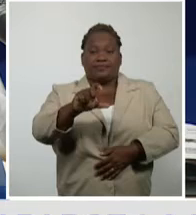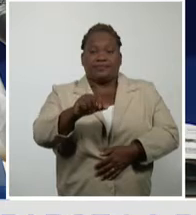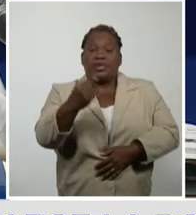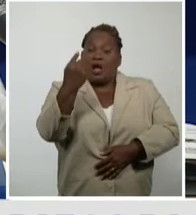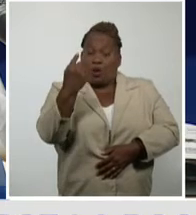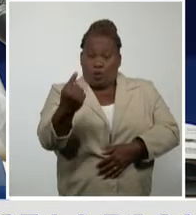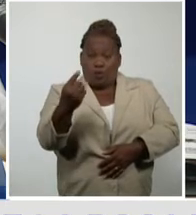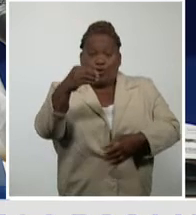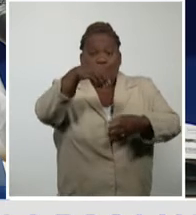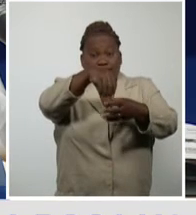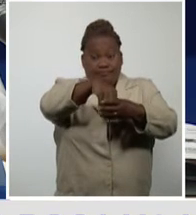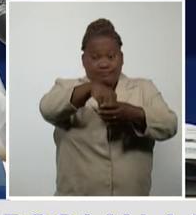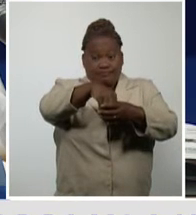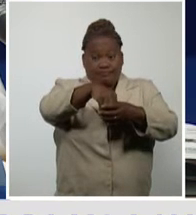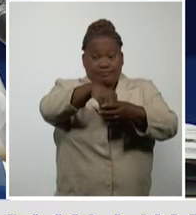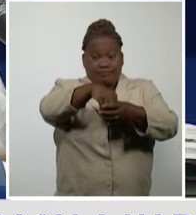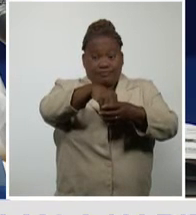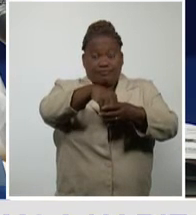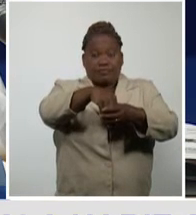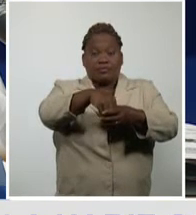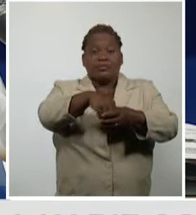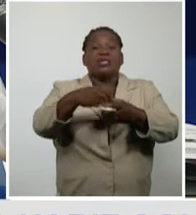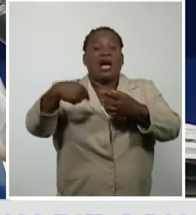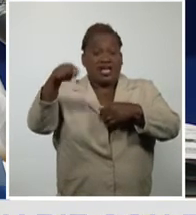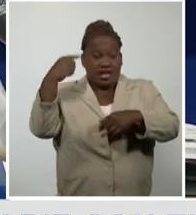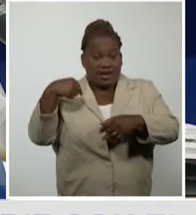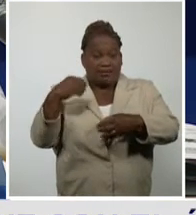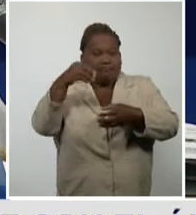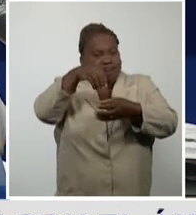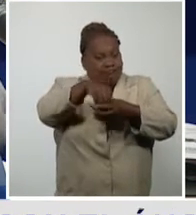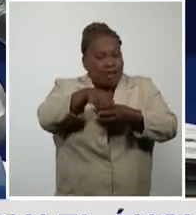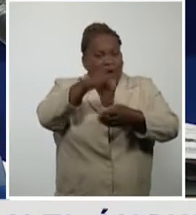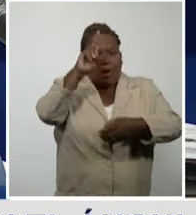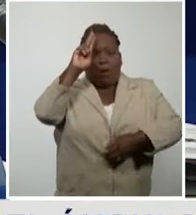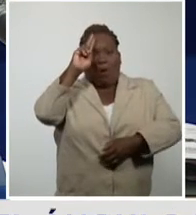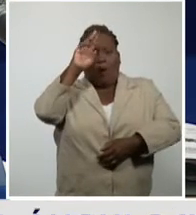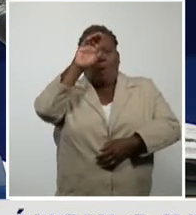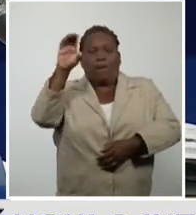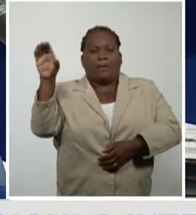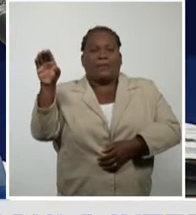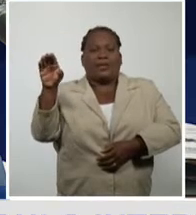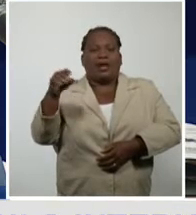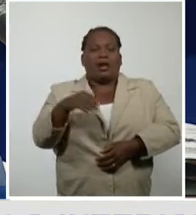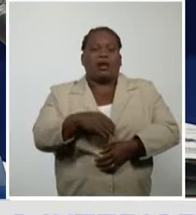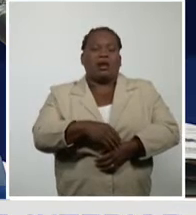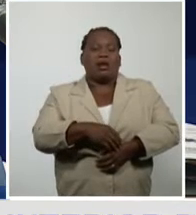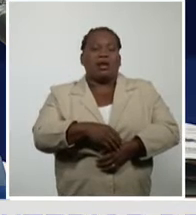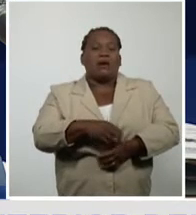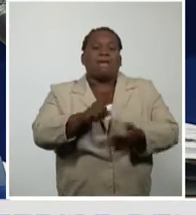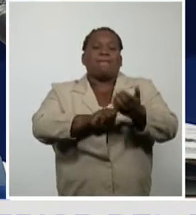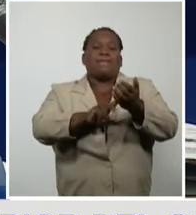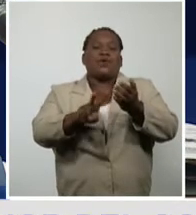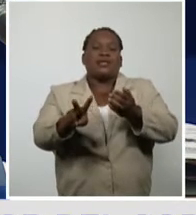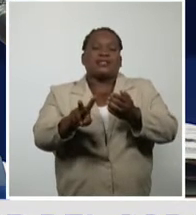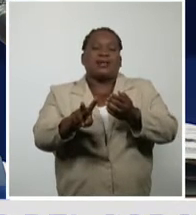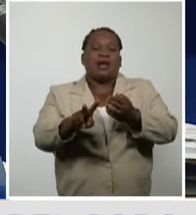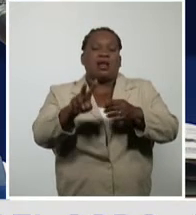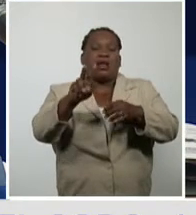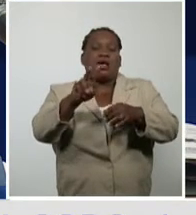se incorporó en el día de ayer en el Hospital Fermín Valdés Domínguez de la provincia de